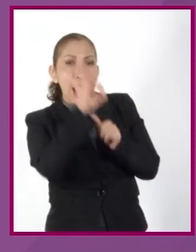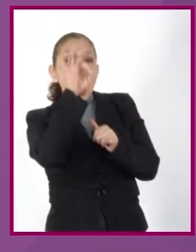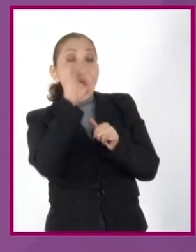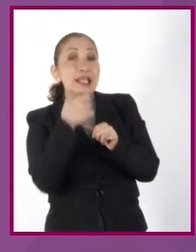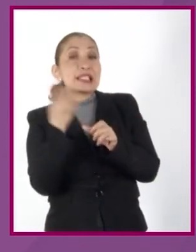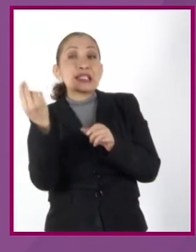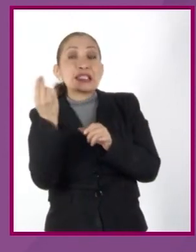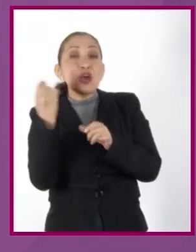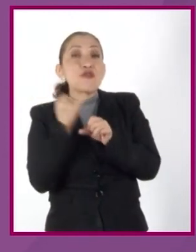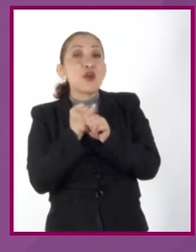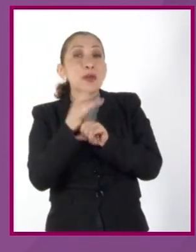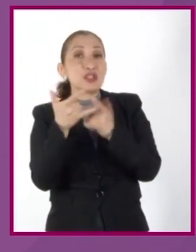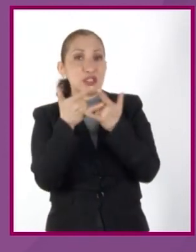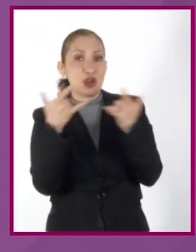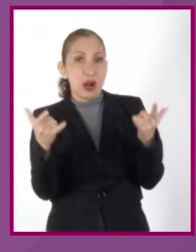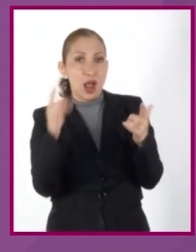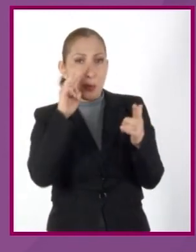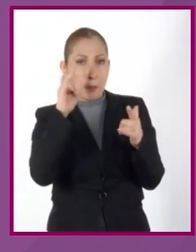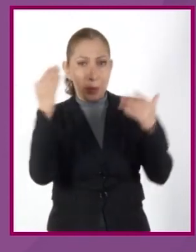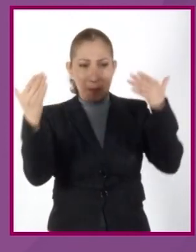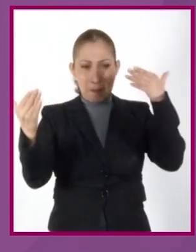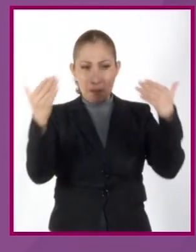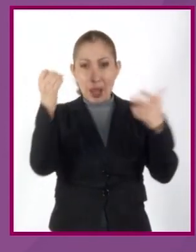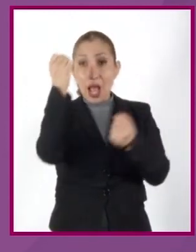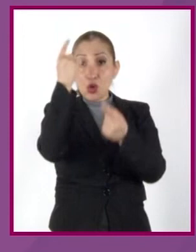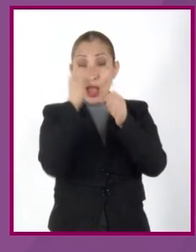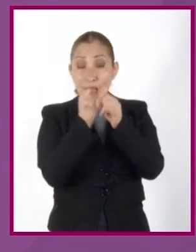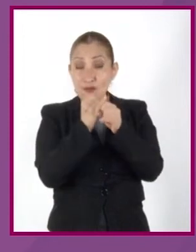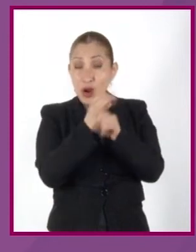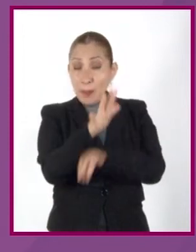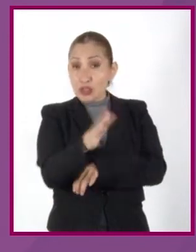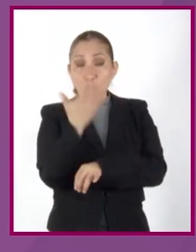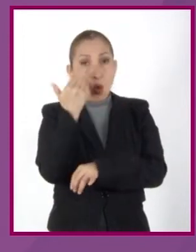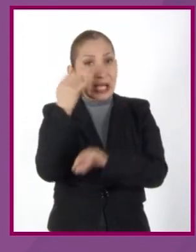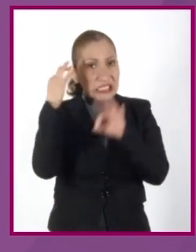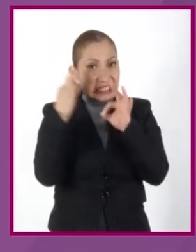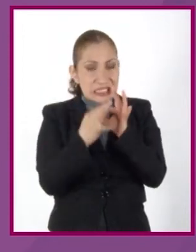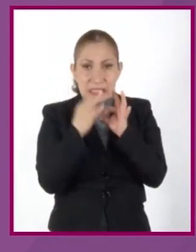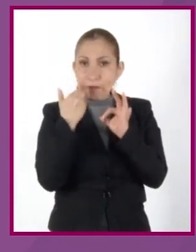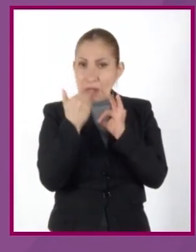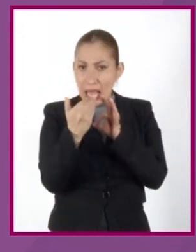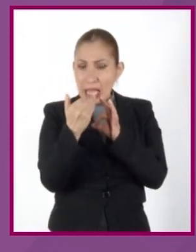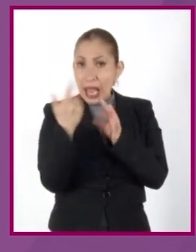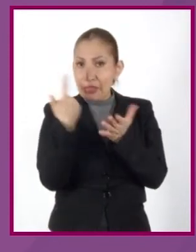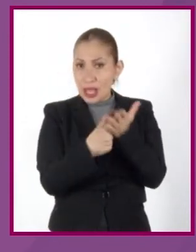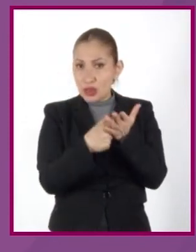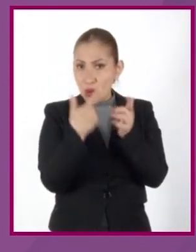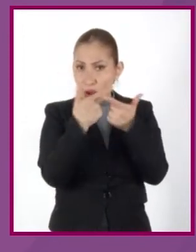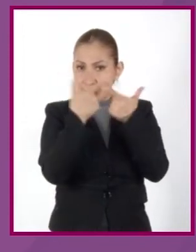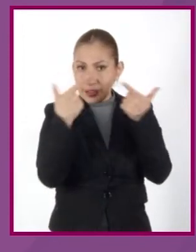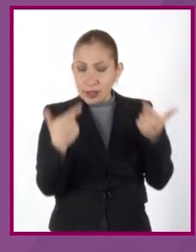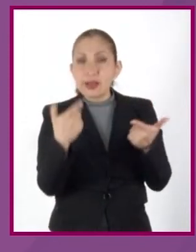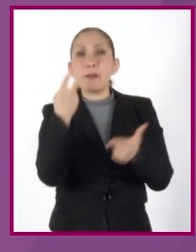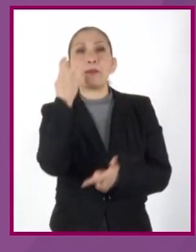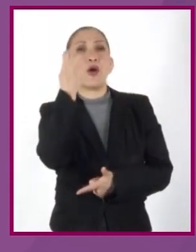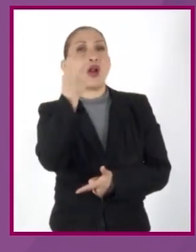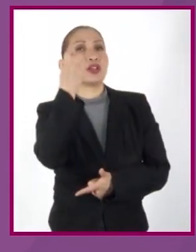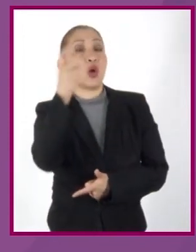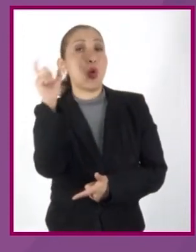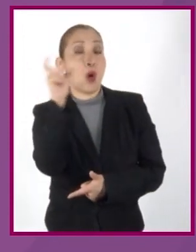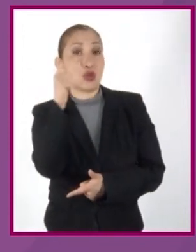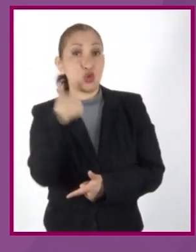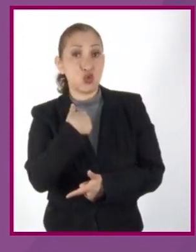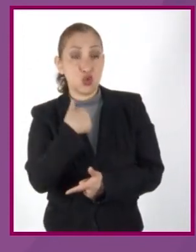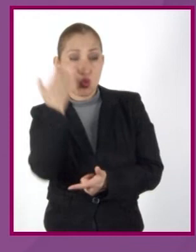datos requeridos. Como podemos ver, algunos datos no los encontramos de manera literal en el texto, por lo que, al